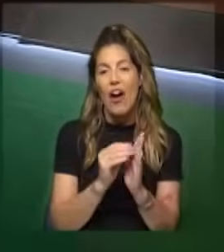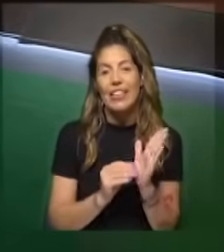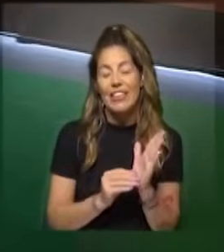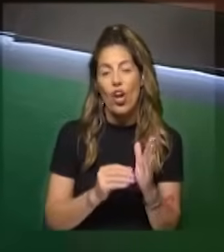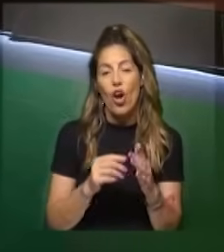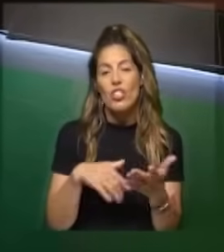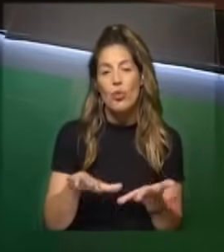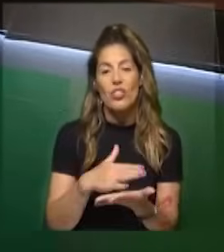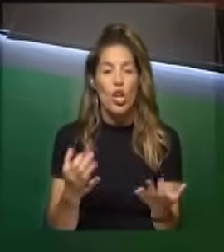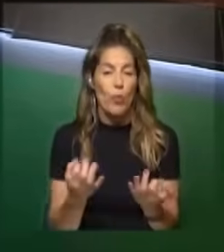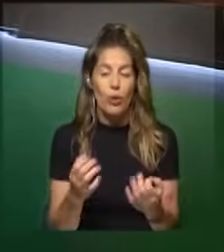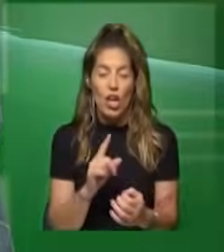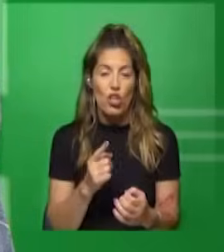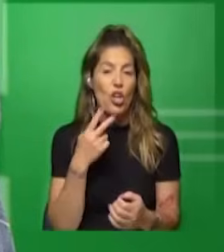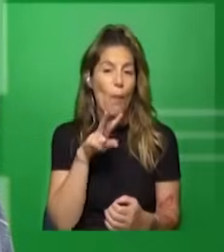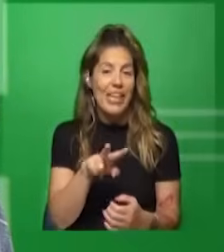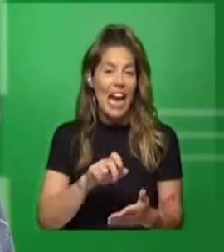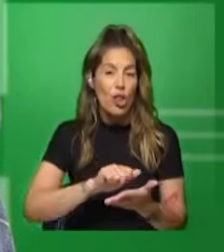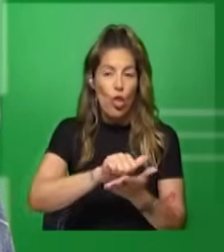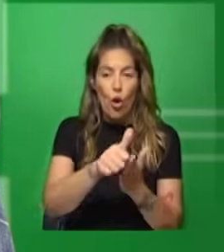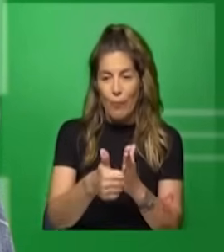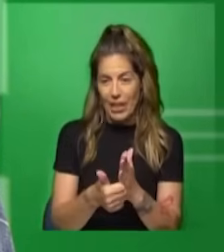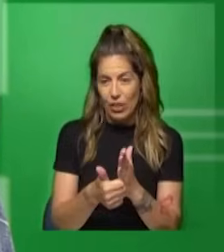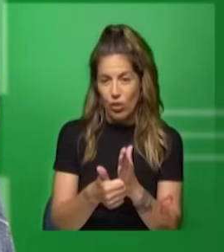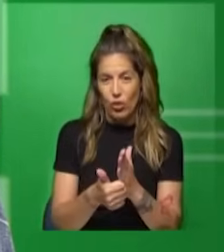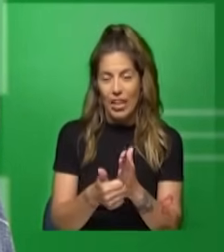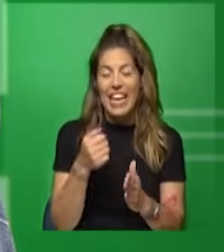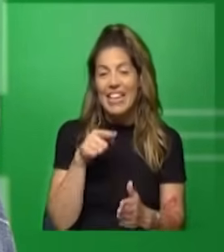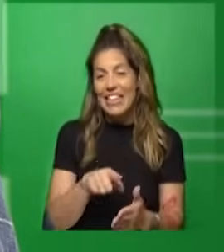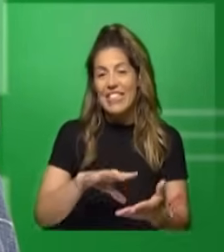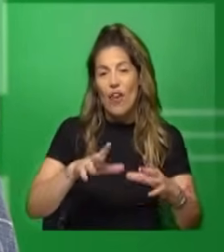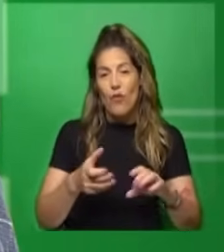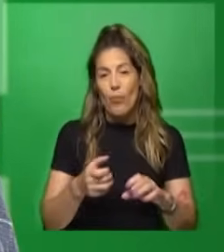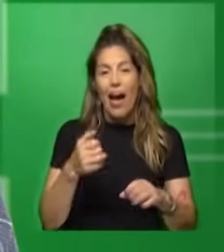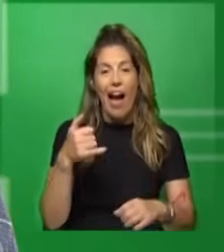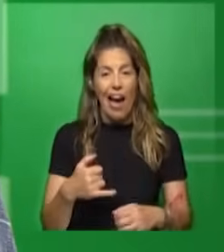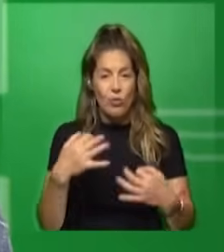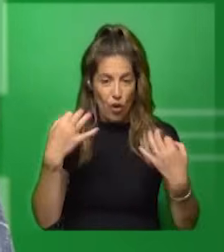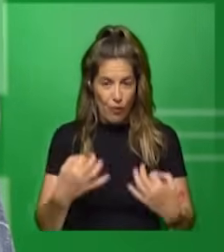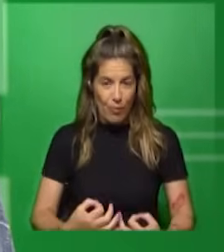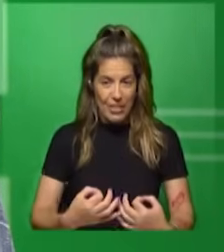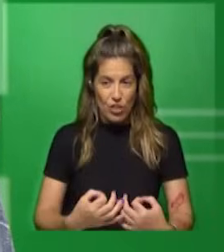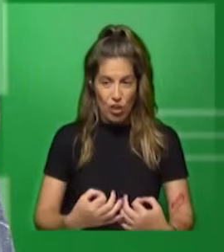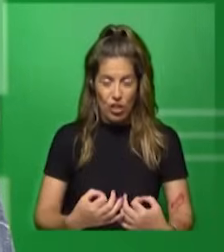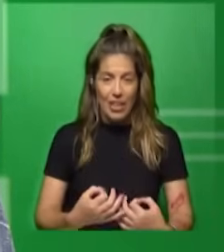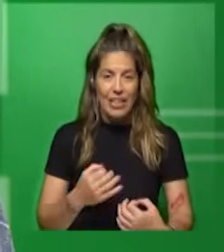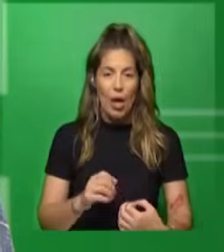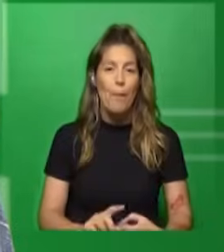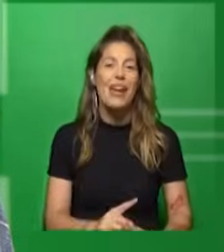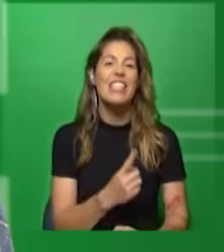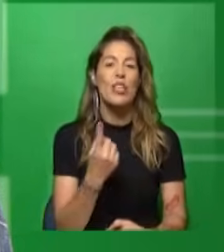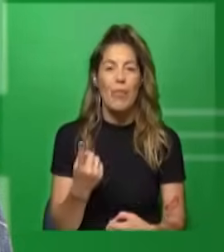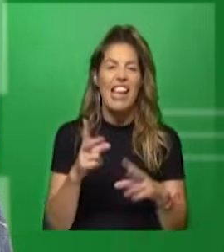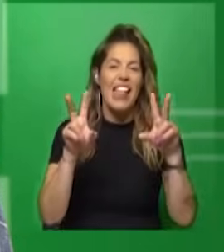sino mirar la película completa. Yo creo que en ese sentido hay una confirmación absoluta de que los